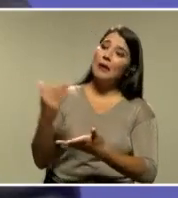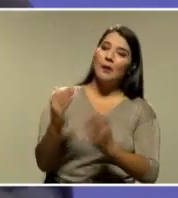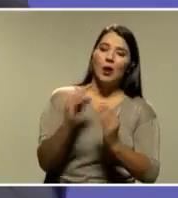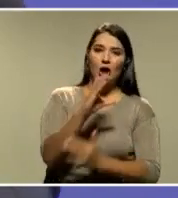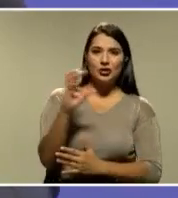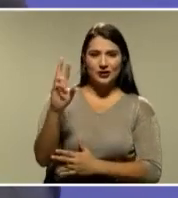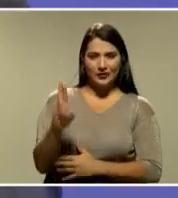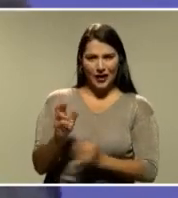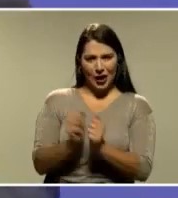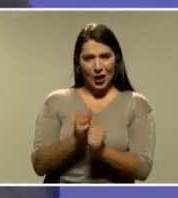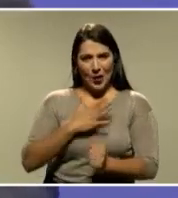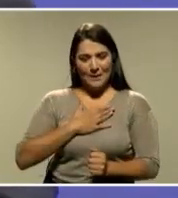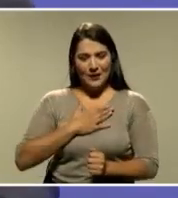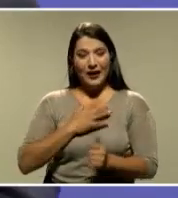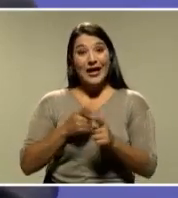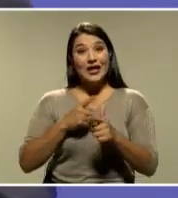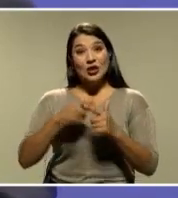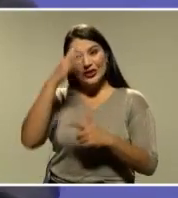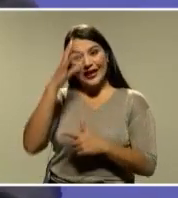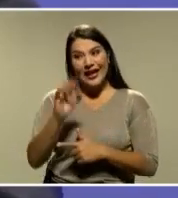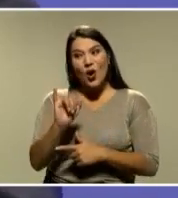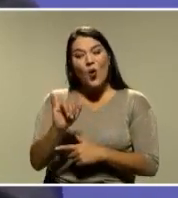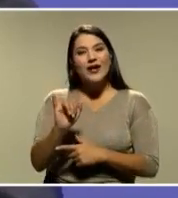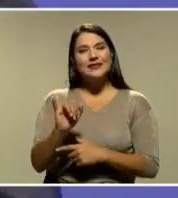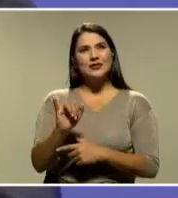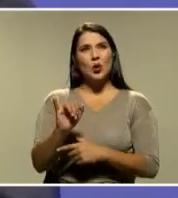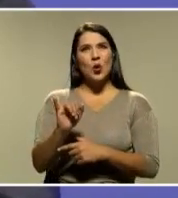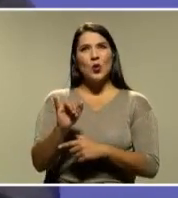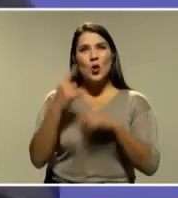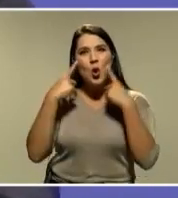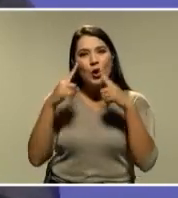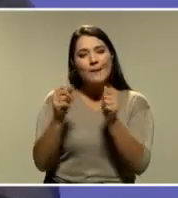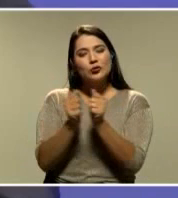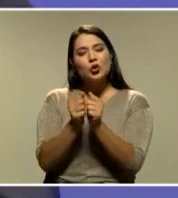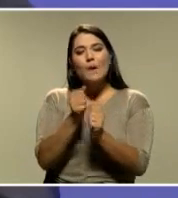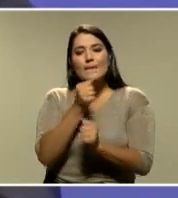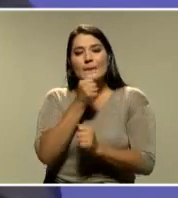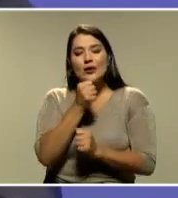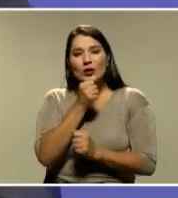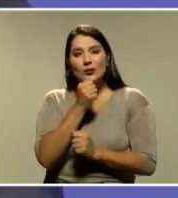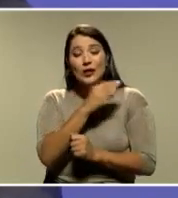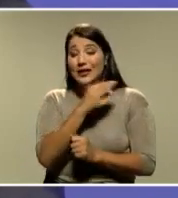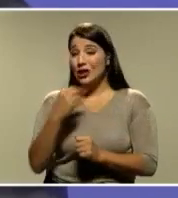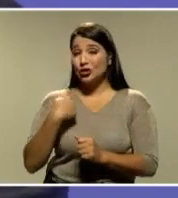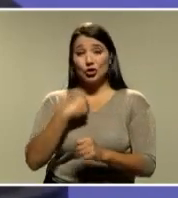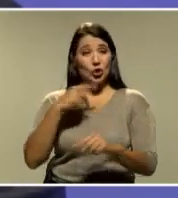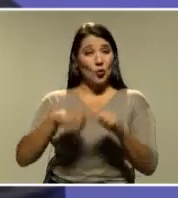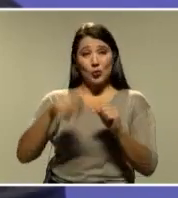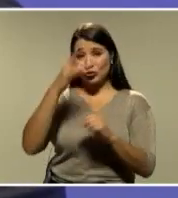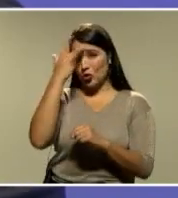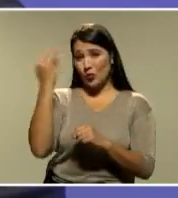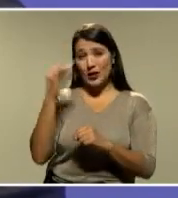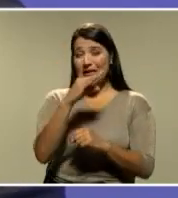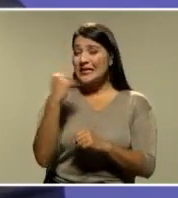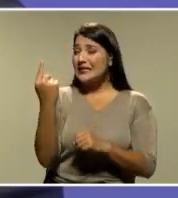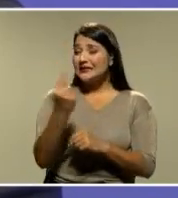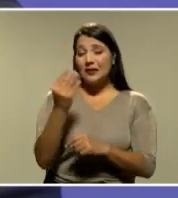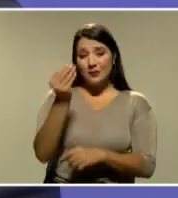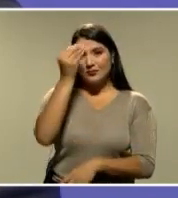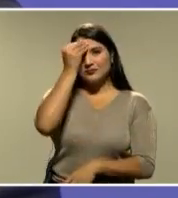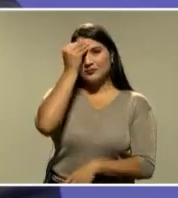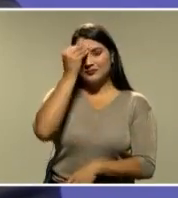Entonces, yo creo que son las cosas del periodismo que uno nunca se puede olvidar y que se las traerá para siempre, las tendrá para